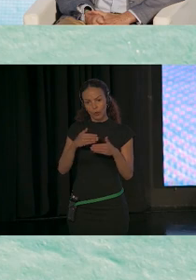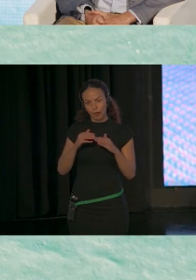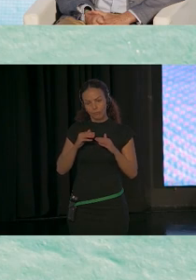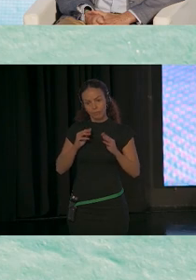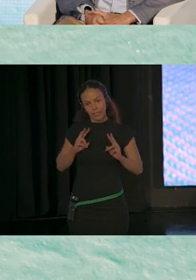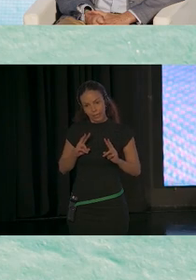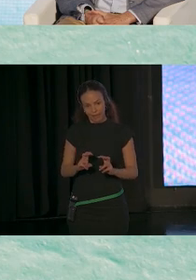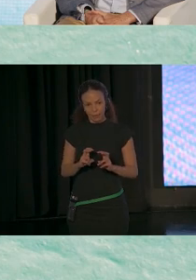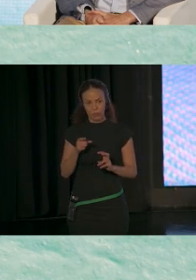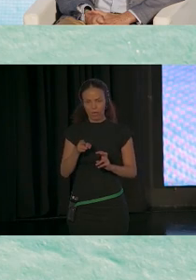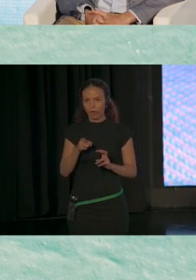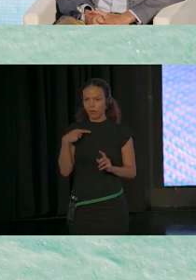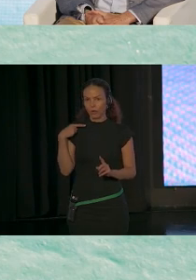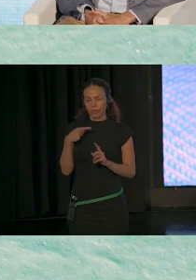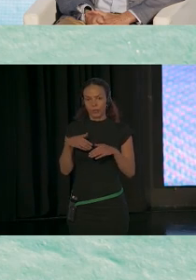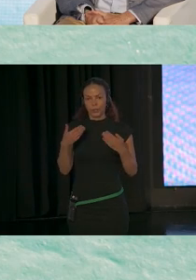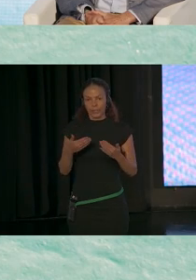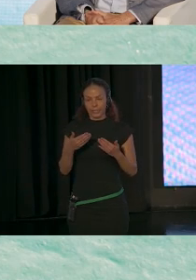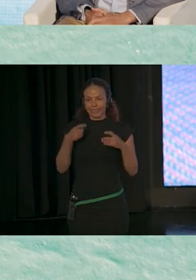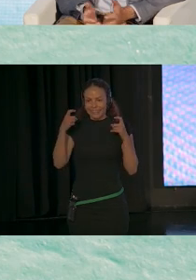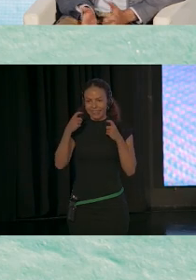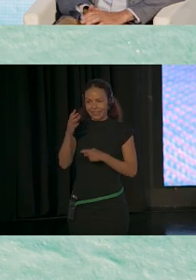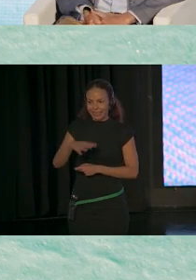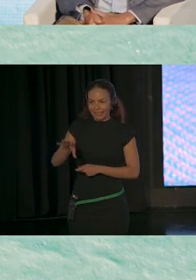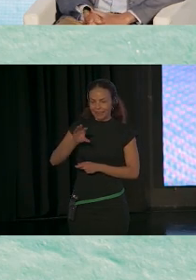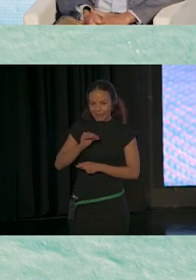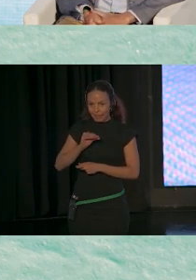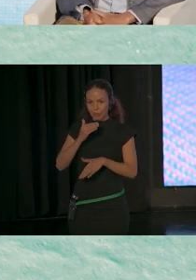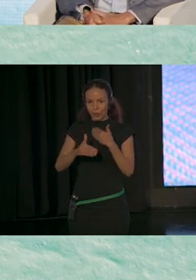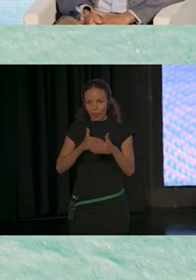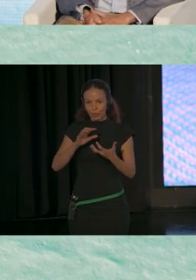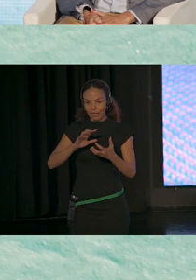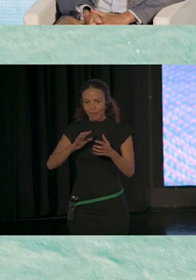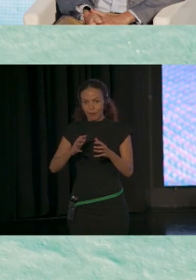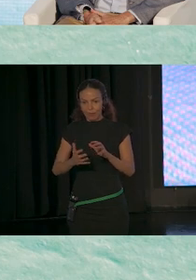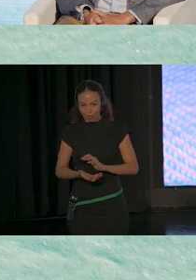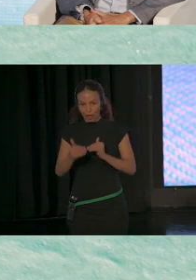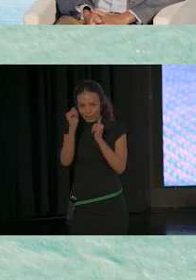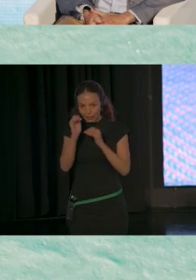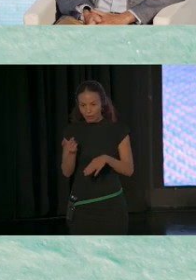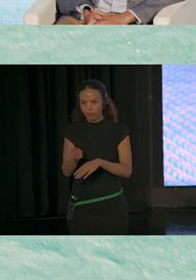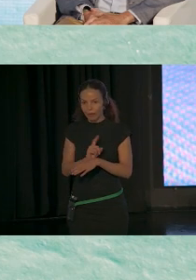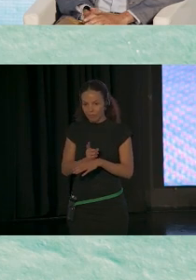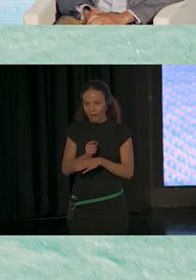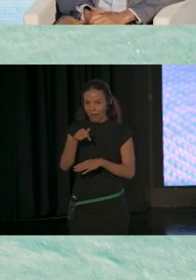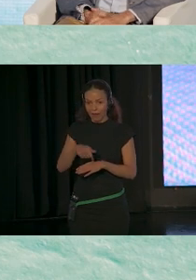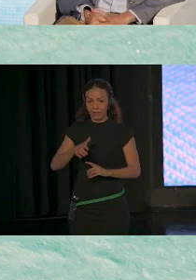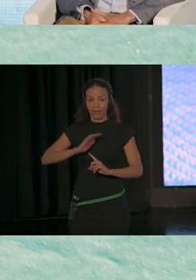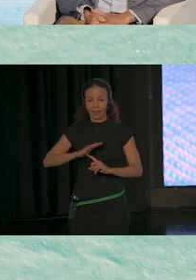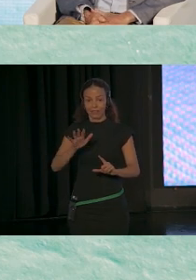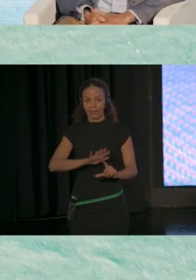el cual intentábamos comprender el proceso de transformación de atención temprana en Castilla-La